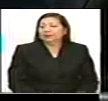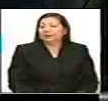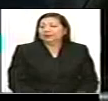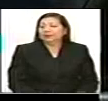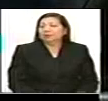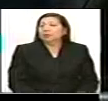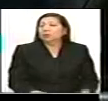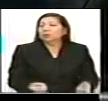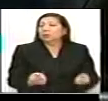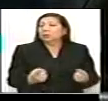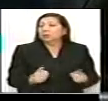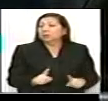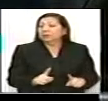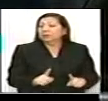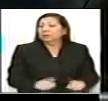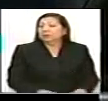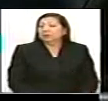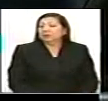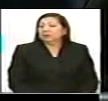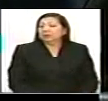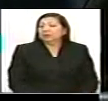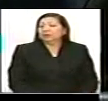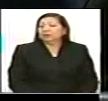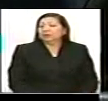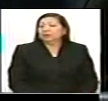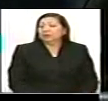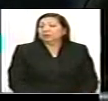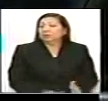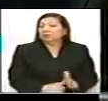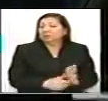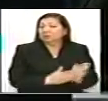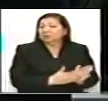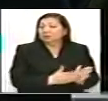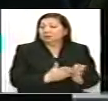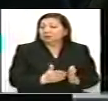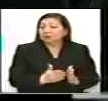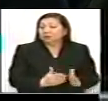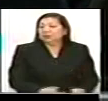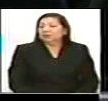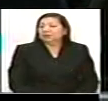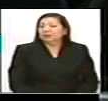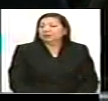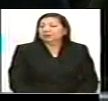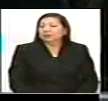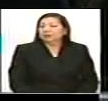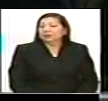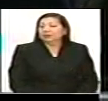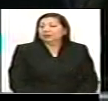Y cuando después que pasa eso, esa data se registra